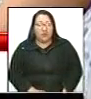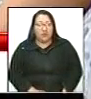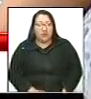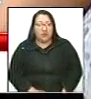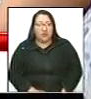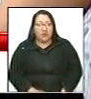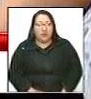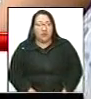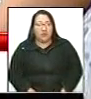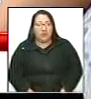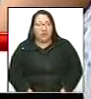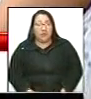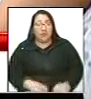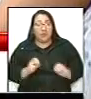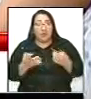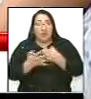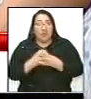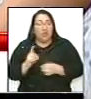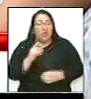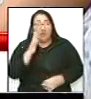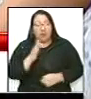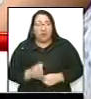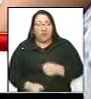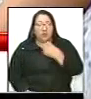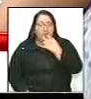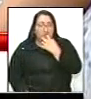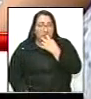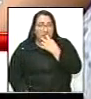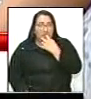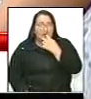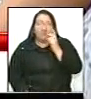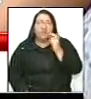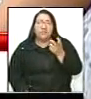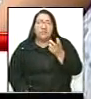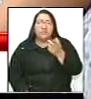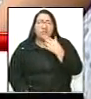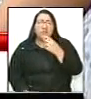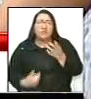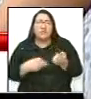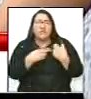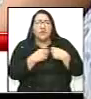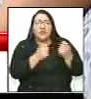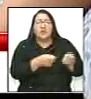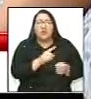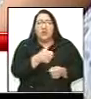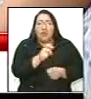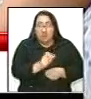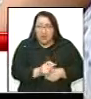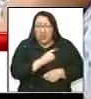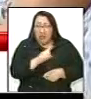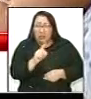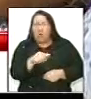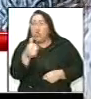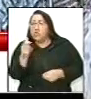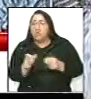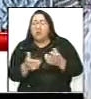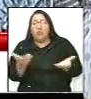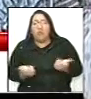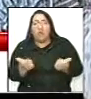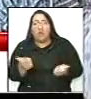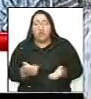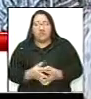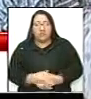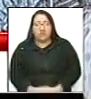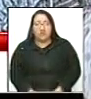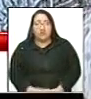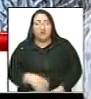de que coincido que es un tema penal, no de infracción, ¿este es atribuible al denunciado? ¿Este es atribuible a otros o a otras personas? O sea, si